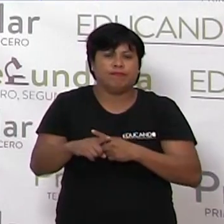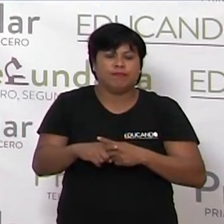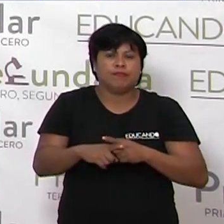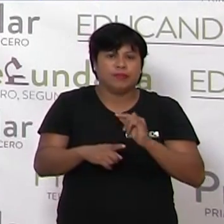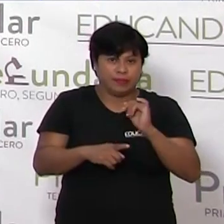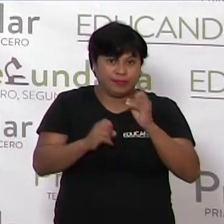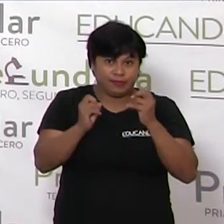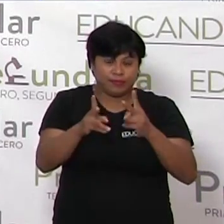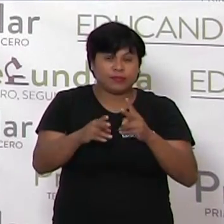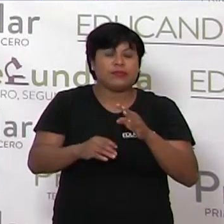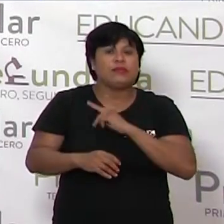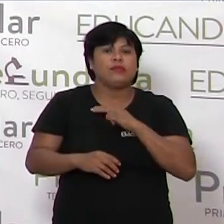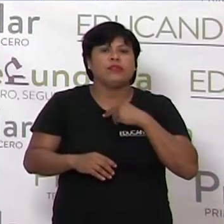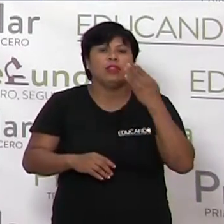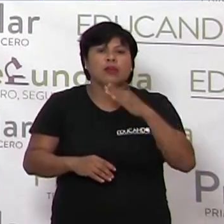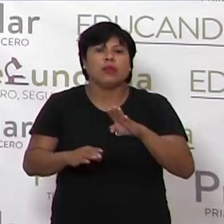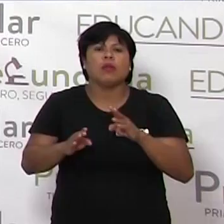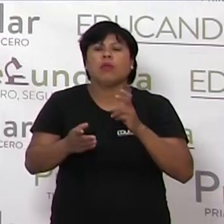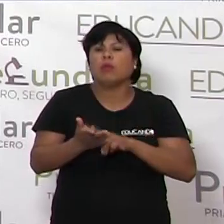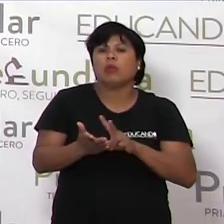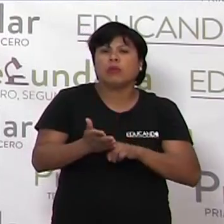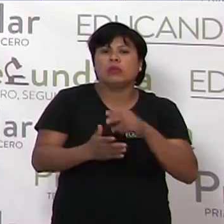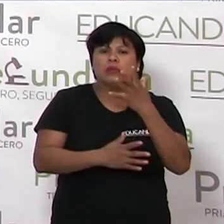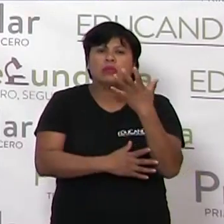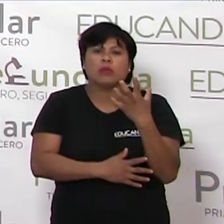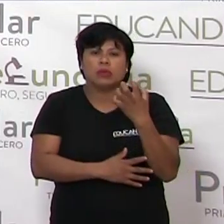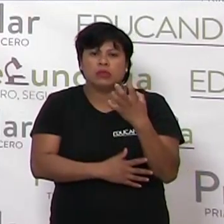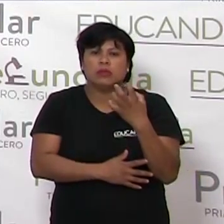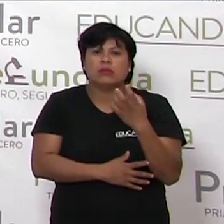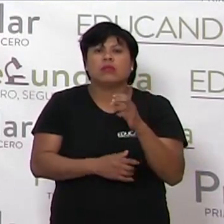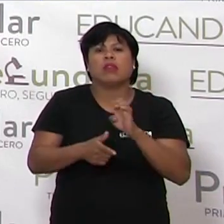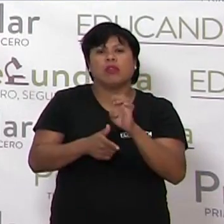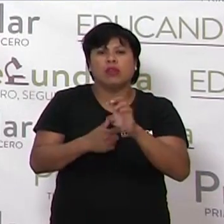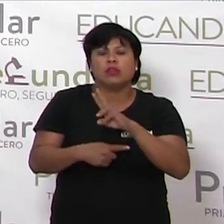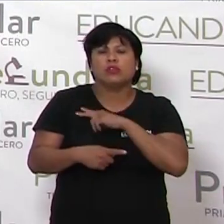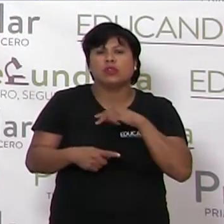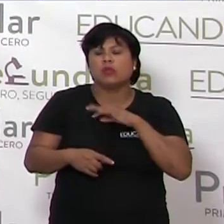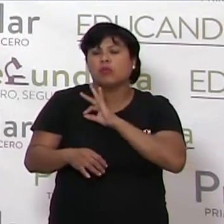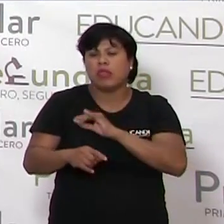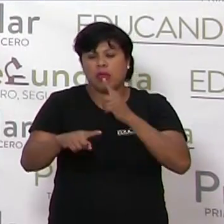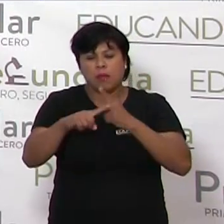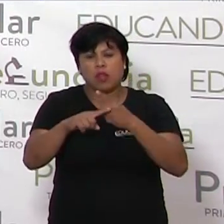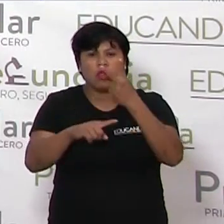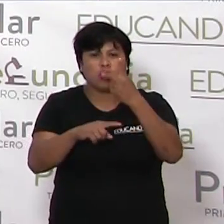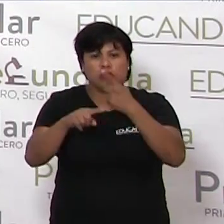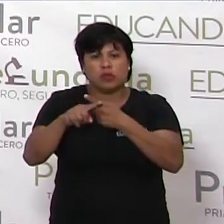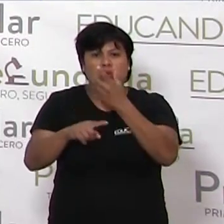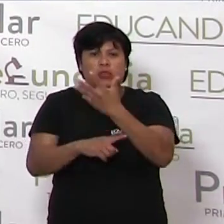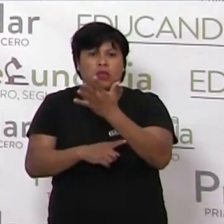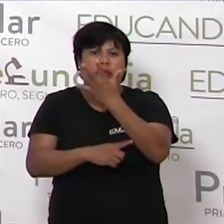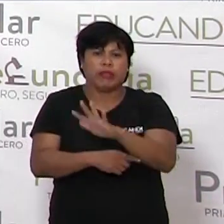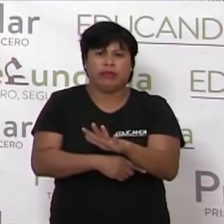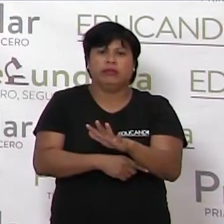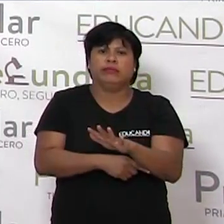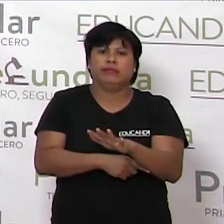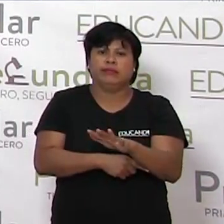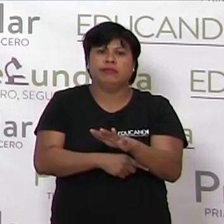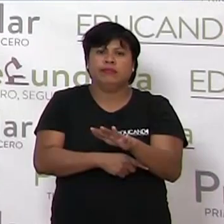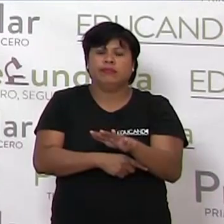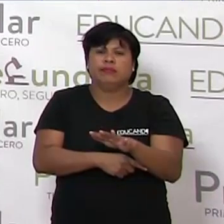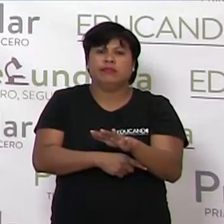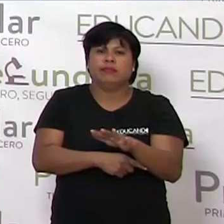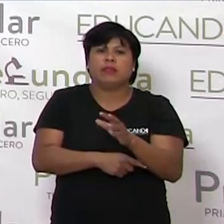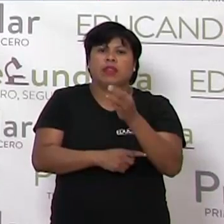multiplicación. ¿Estamos? Si sabemos que uno cuesta 5 pesos, entonces podemos multiplicar 2 por 5, son